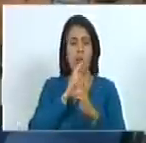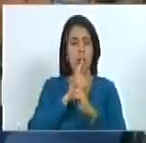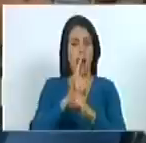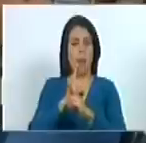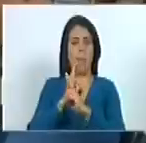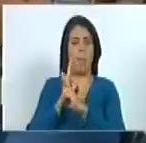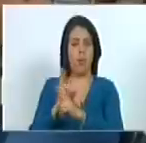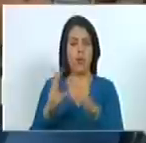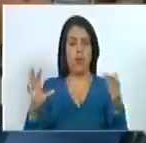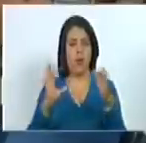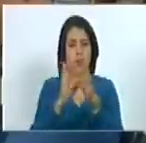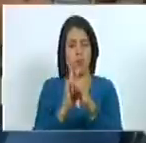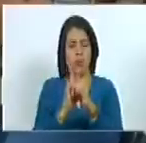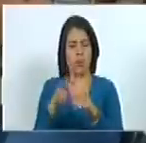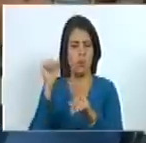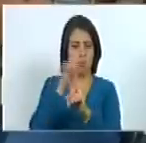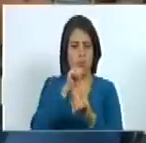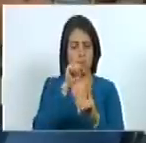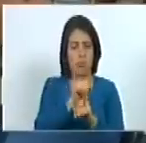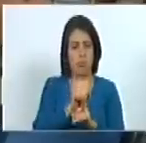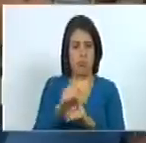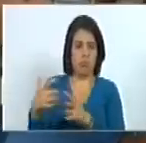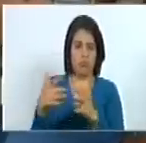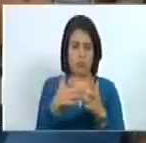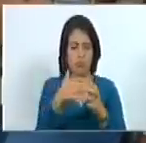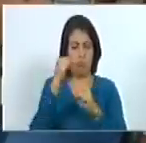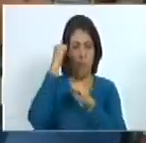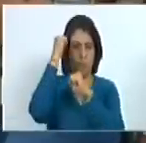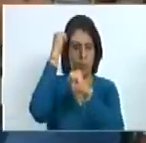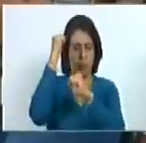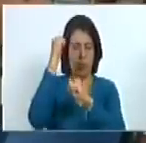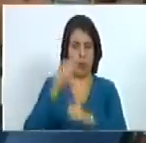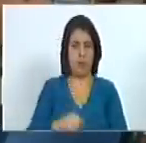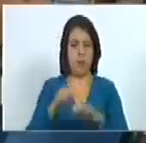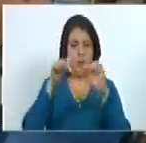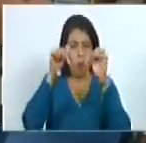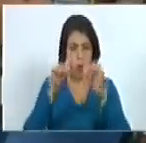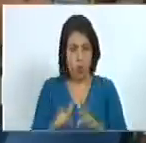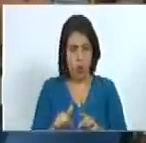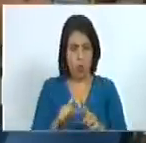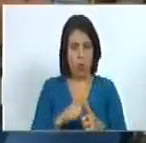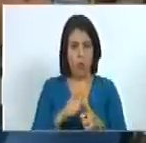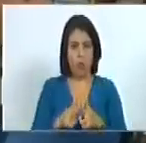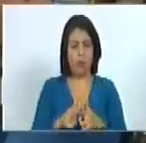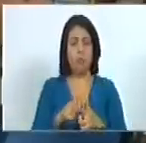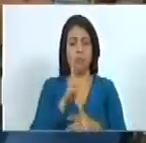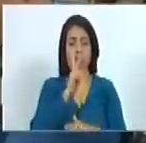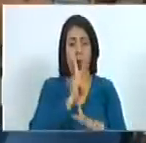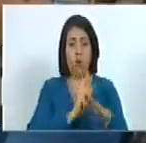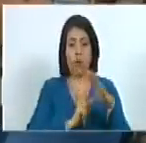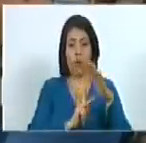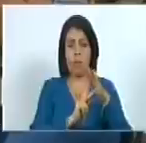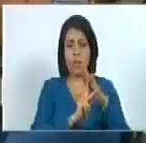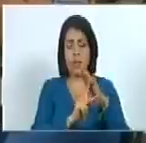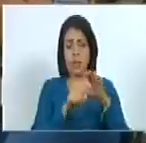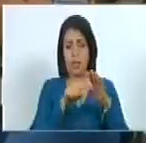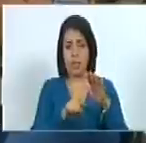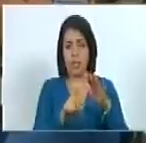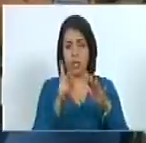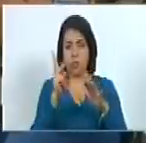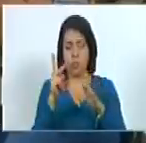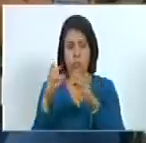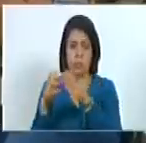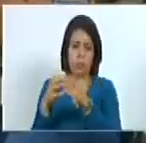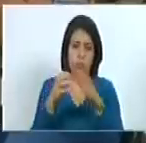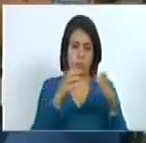respuesta es unidad, lucha, batalla y victoria. Orientación profética, que tiene dos bloques,